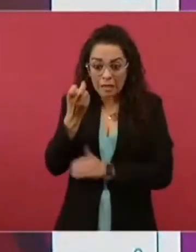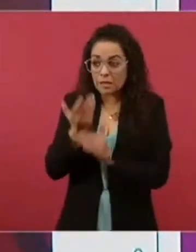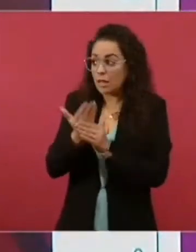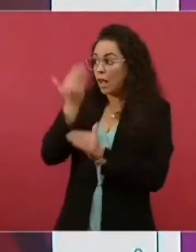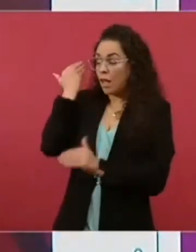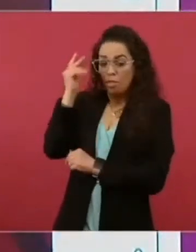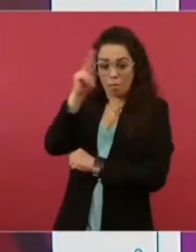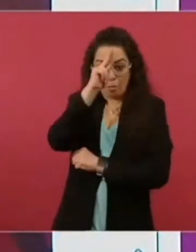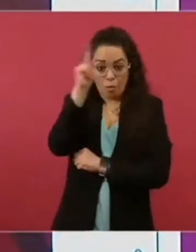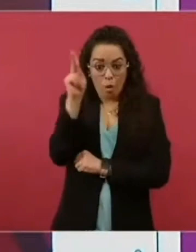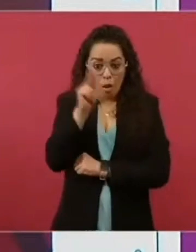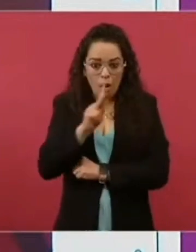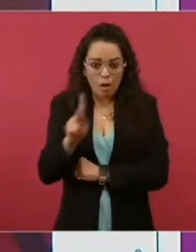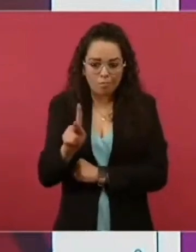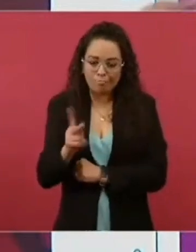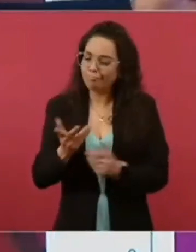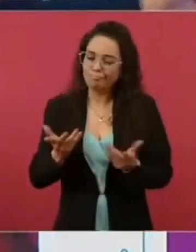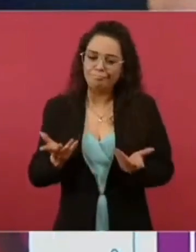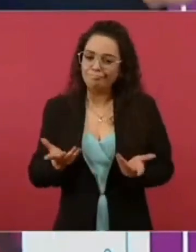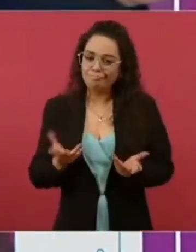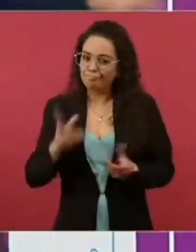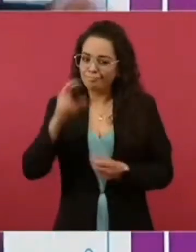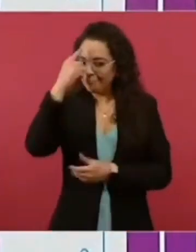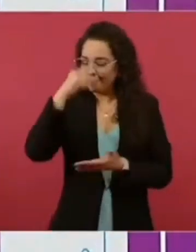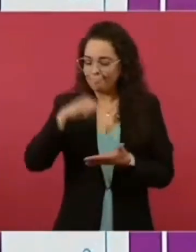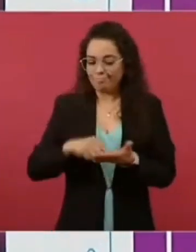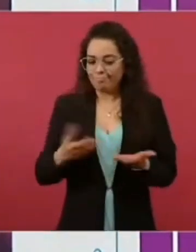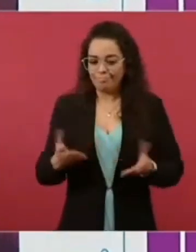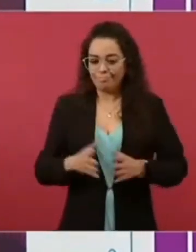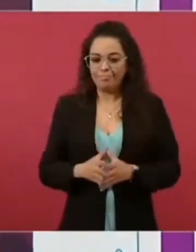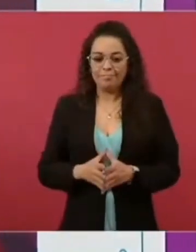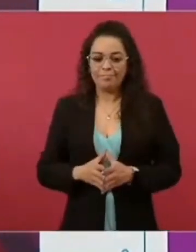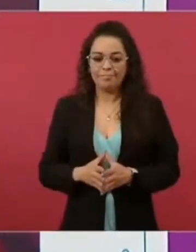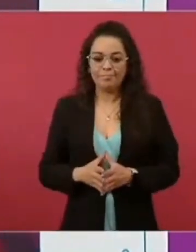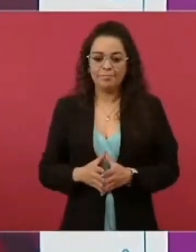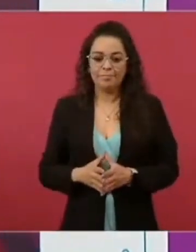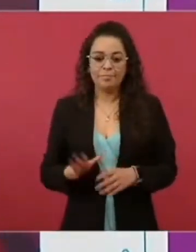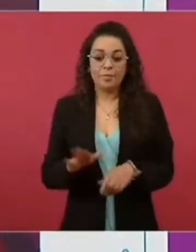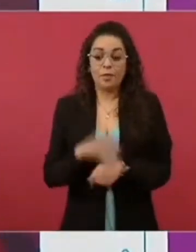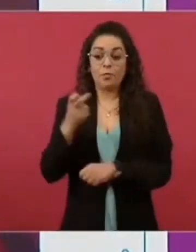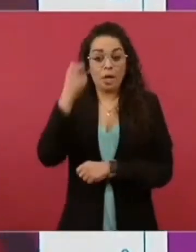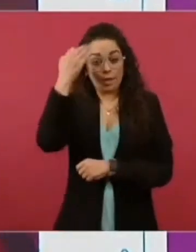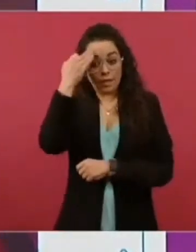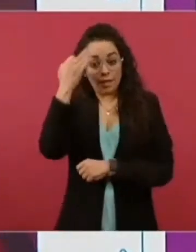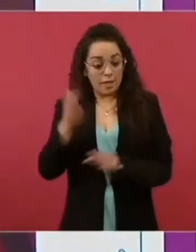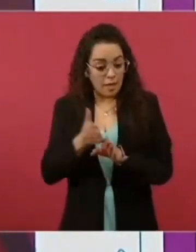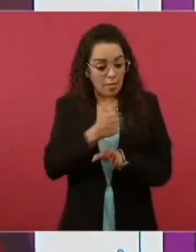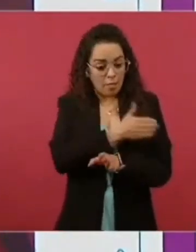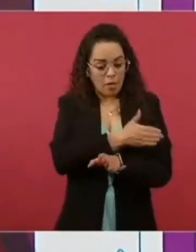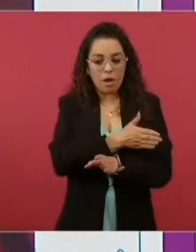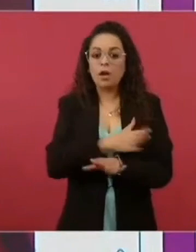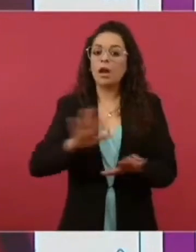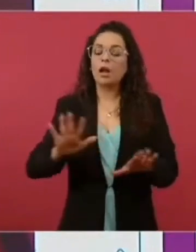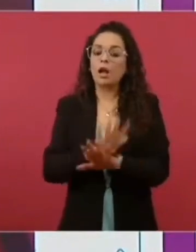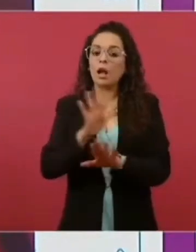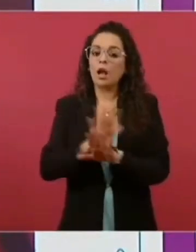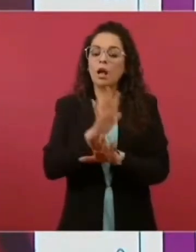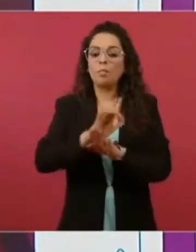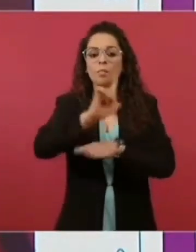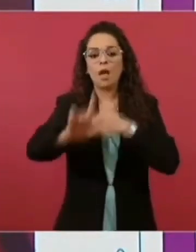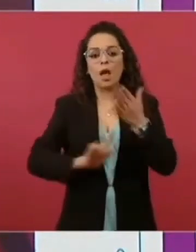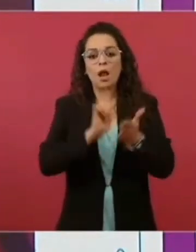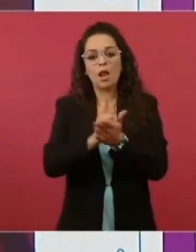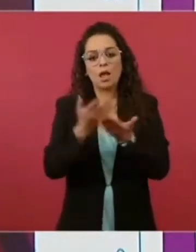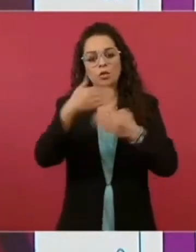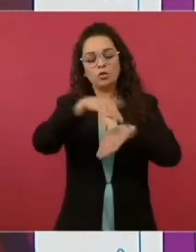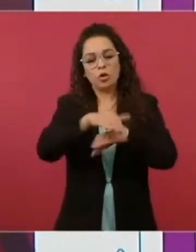Un trabajador que además en este periodo le modificaron las leyes de pensiones